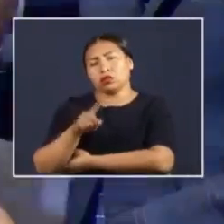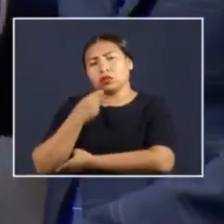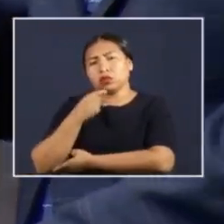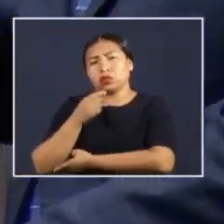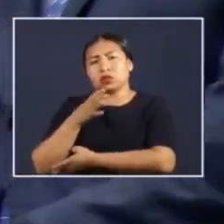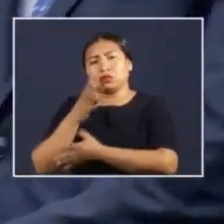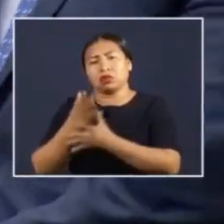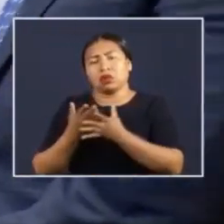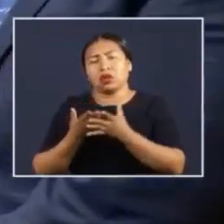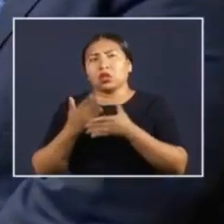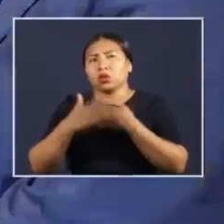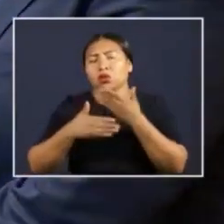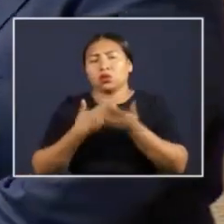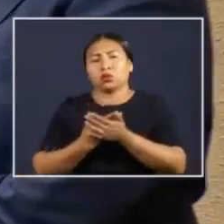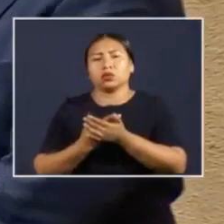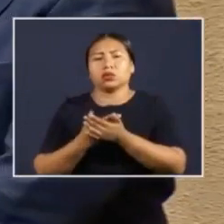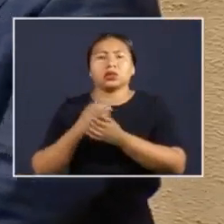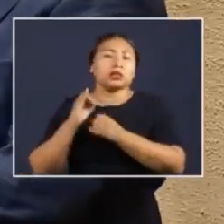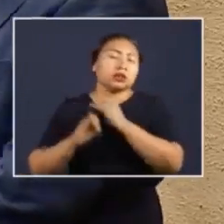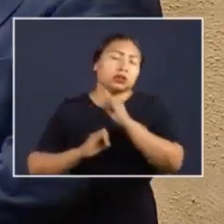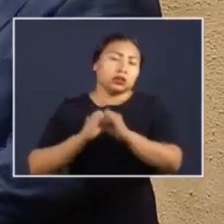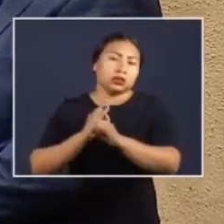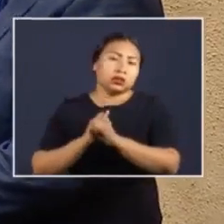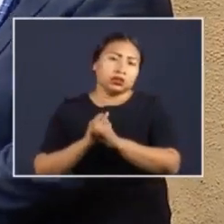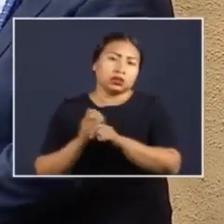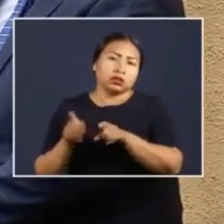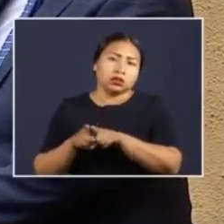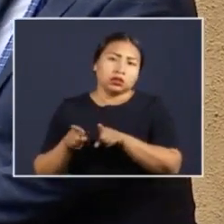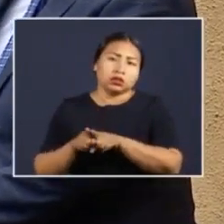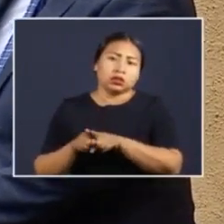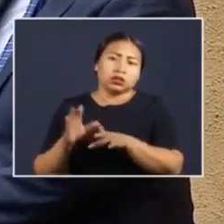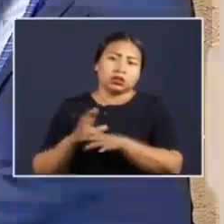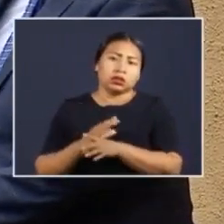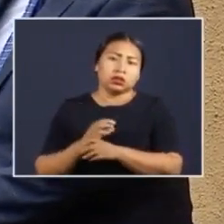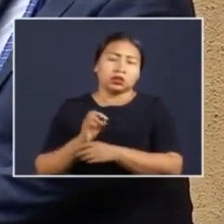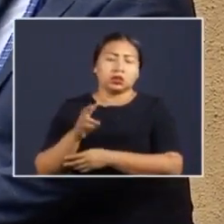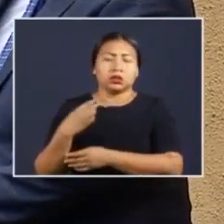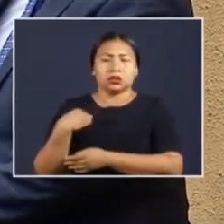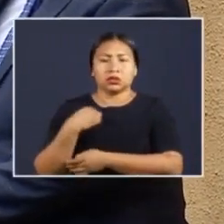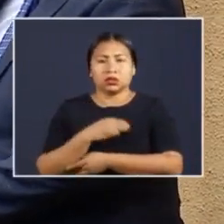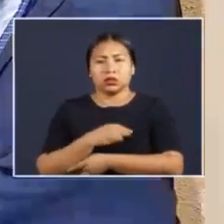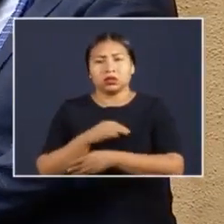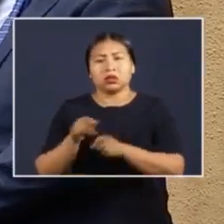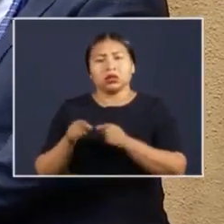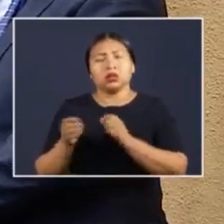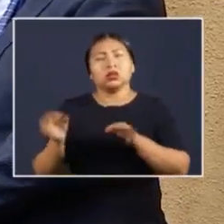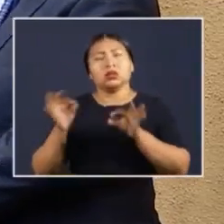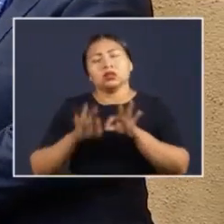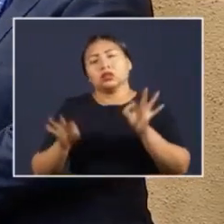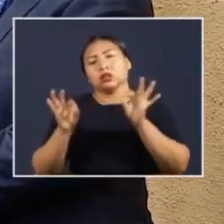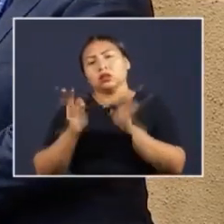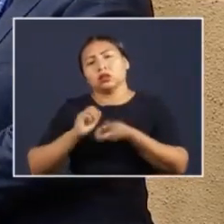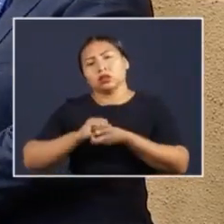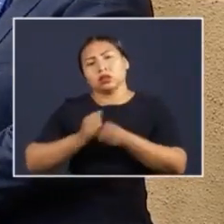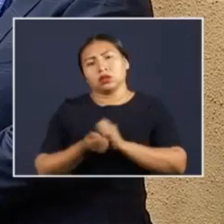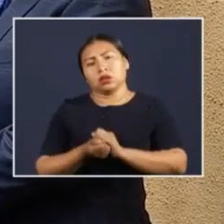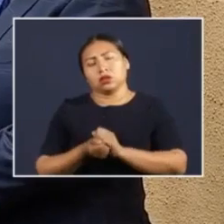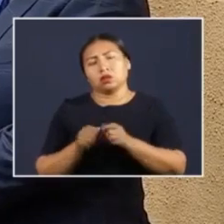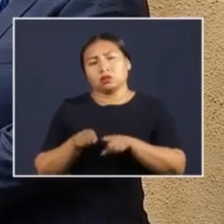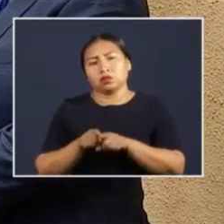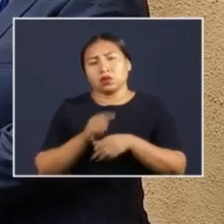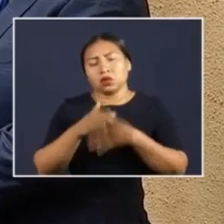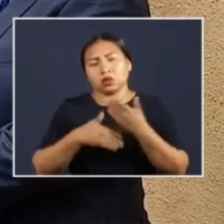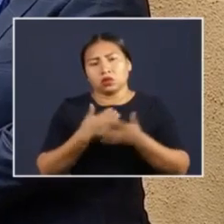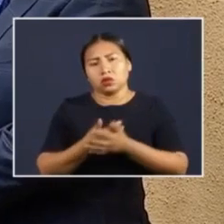internacionales también también crear el viceministerio de prevención integral con cambios en las funciones que se